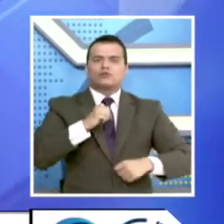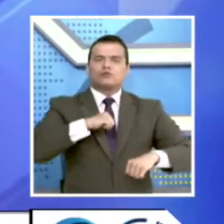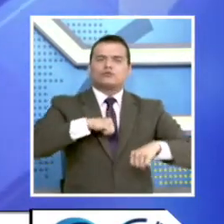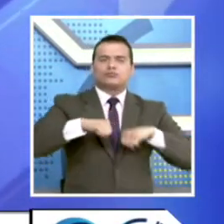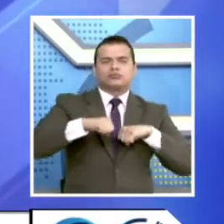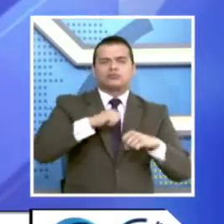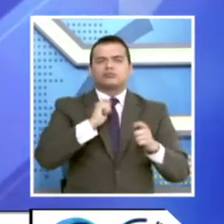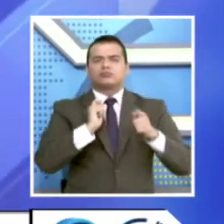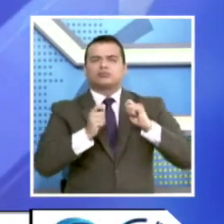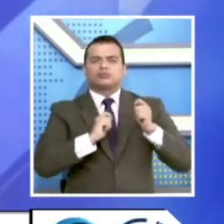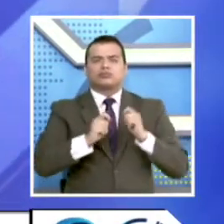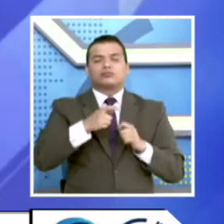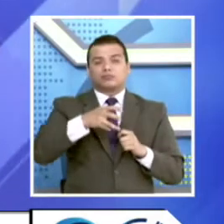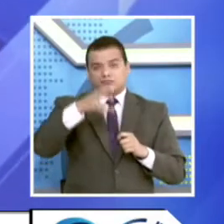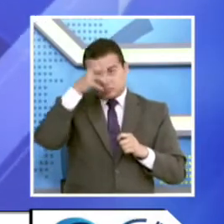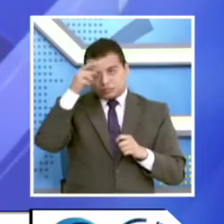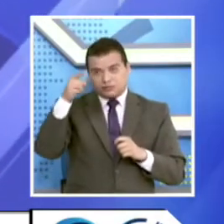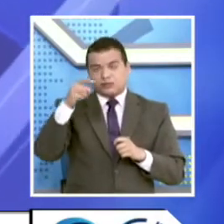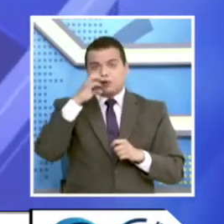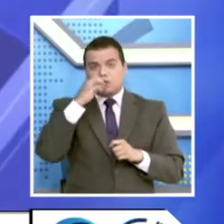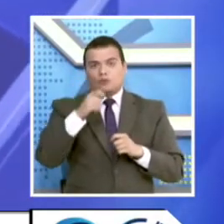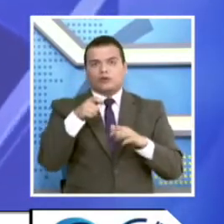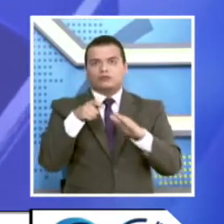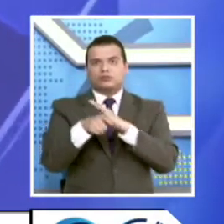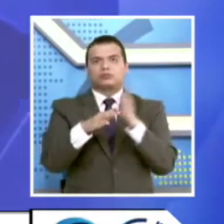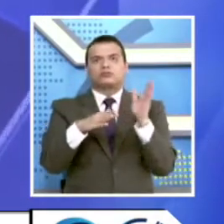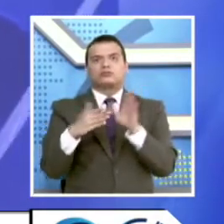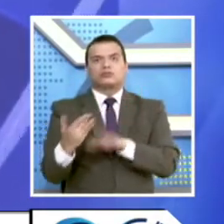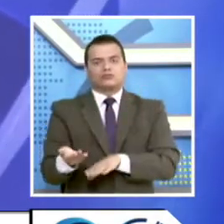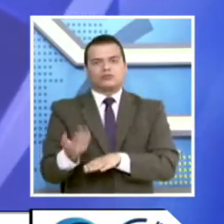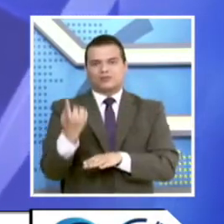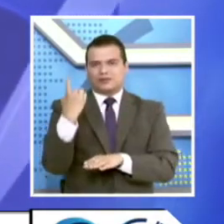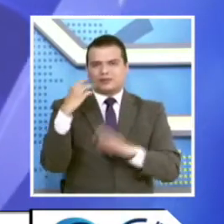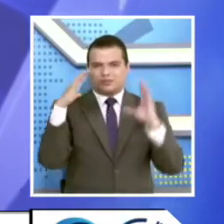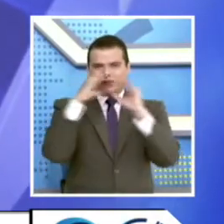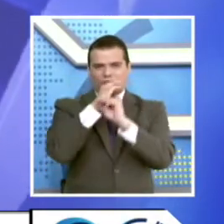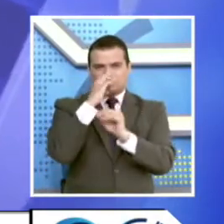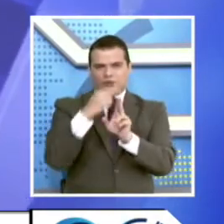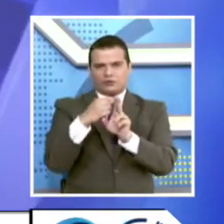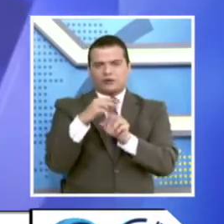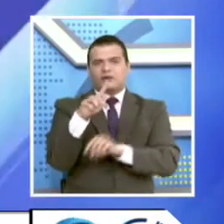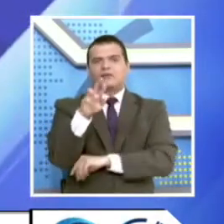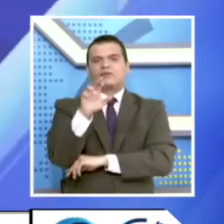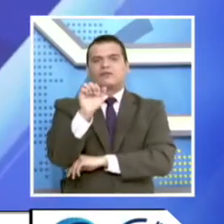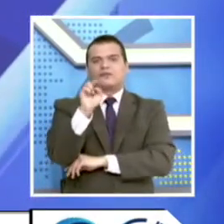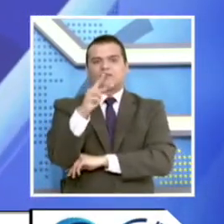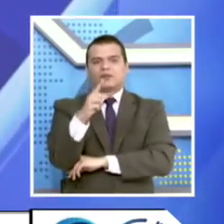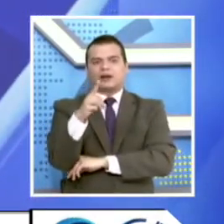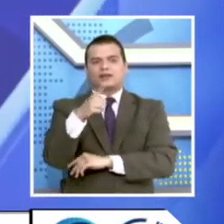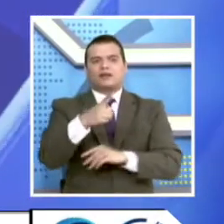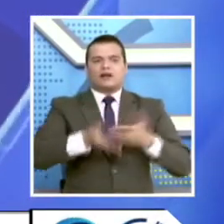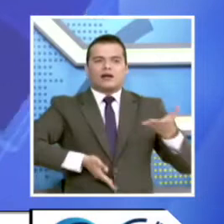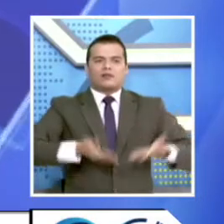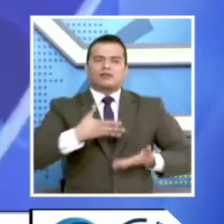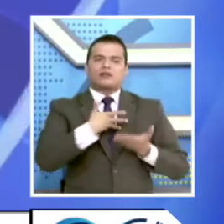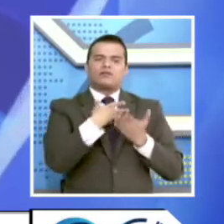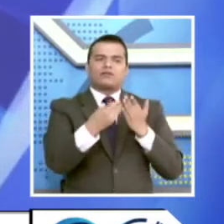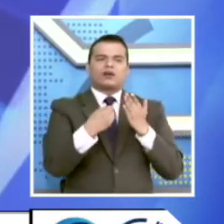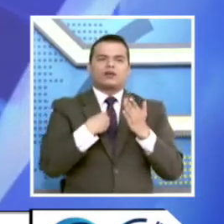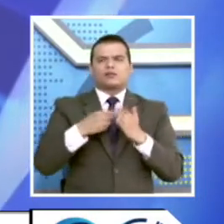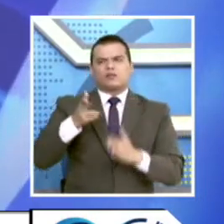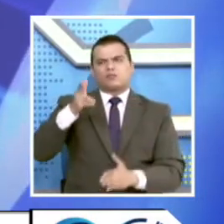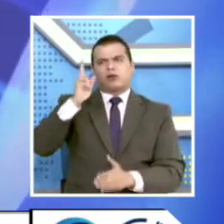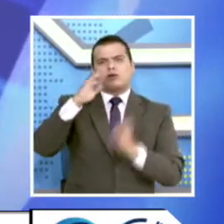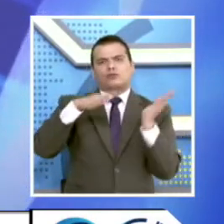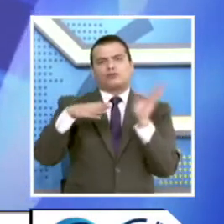era más conocido como Frank Salsa, quien fue atacado a tiros anoche por sicarios al frente de su negocio. Frank era uno de